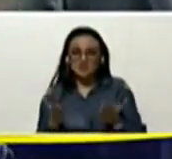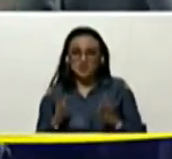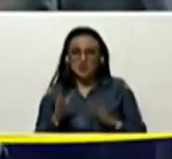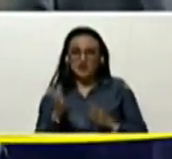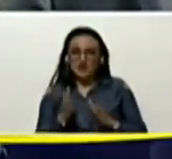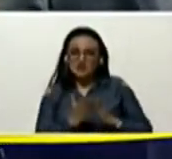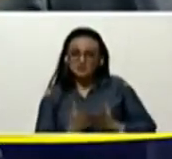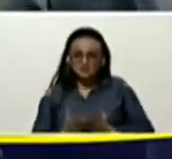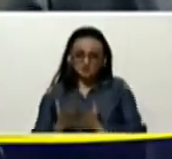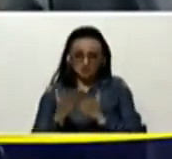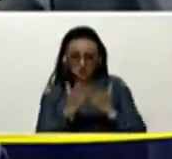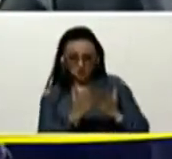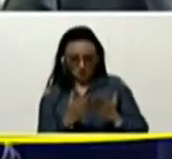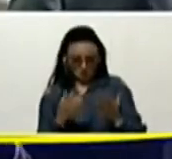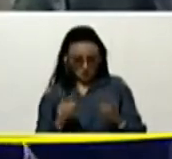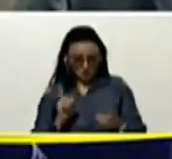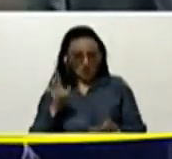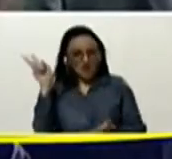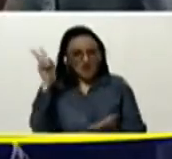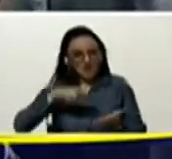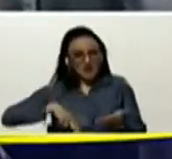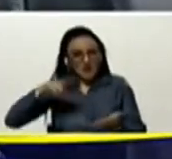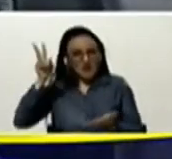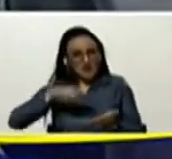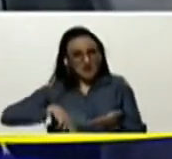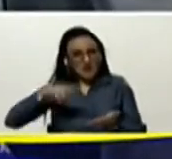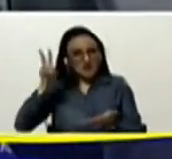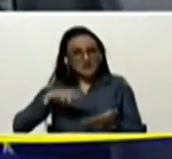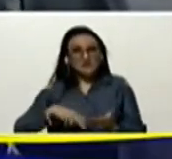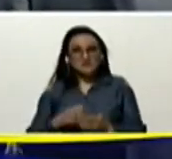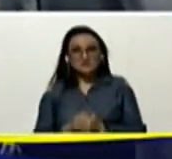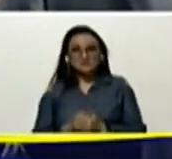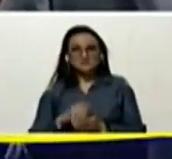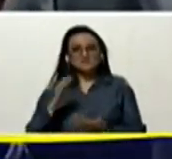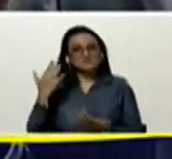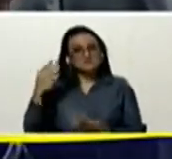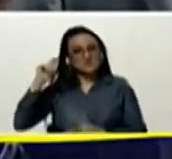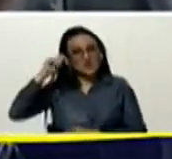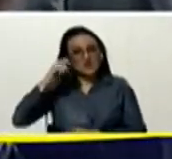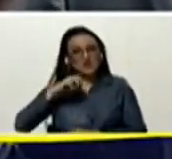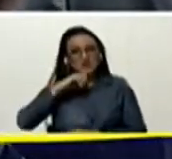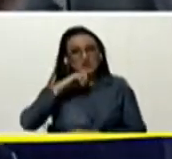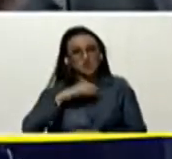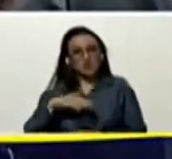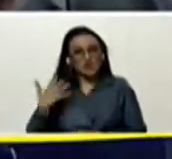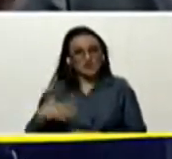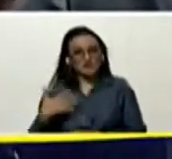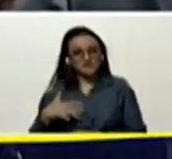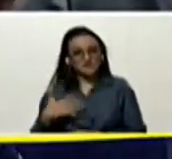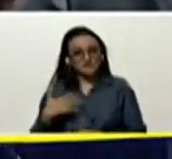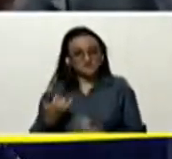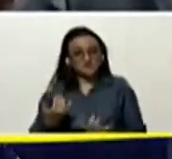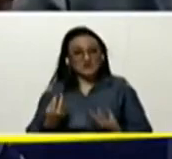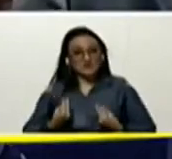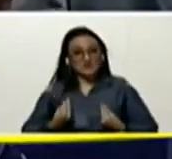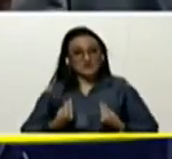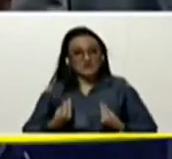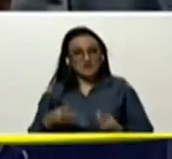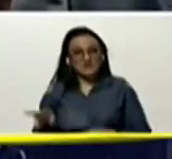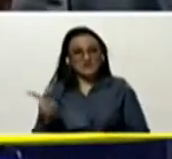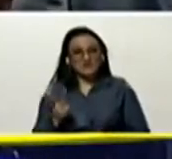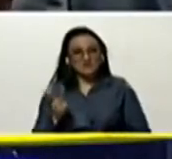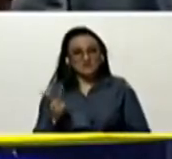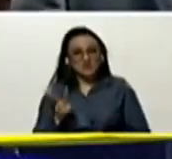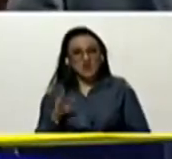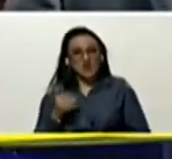estudio, presidente. Uno lo lee y lo lee y lo lee y va recordando la historia que ha sido tan viva en Venezuela, tan viva, que